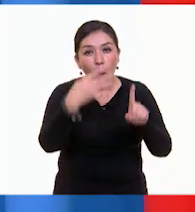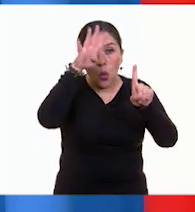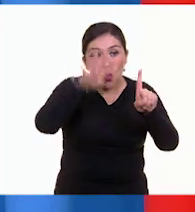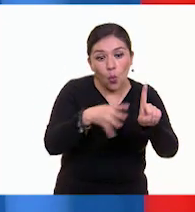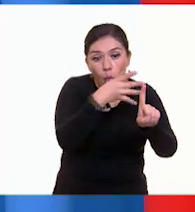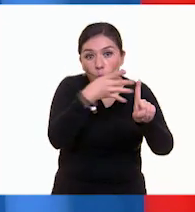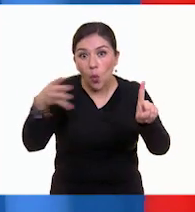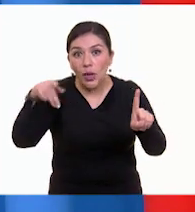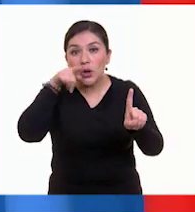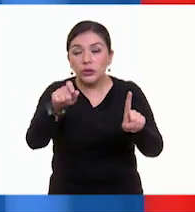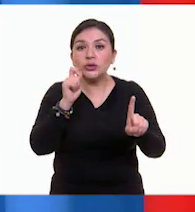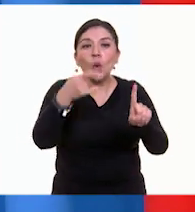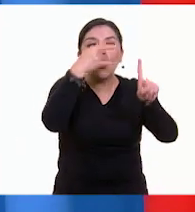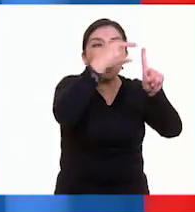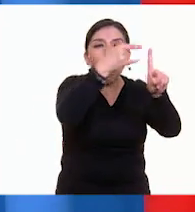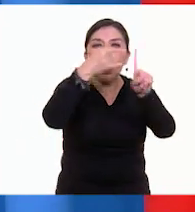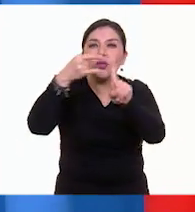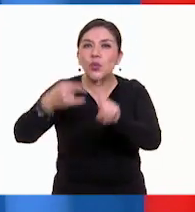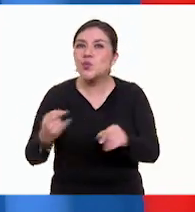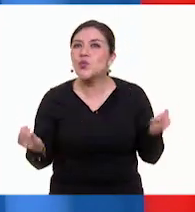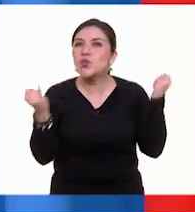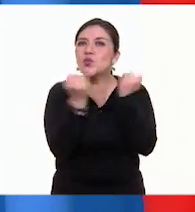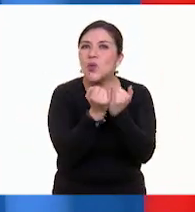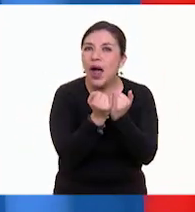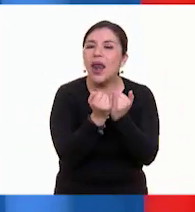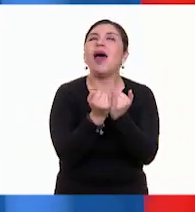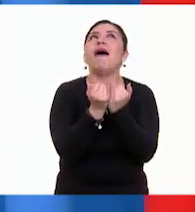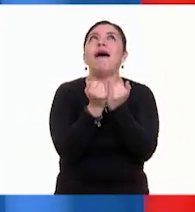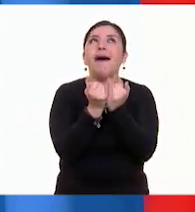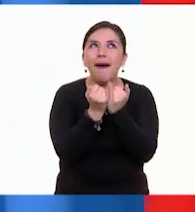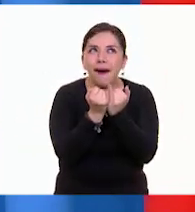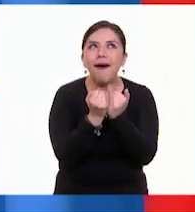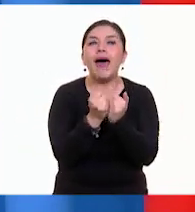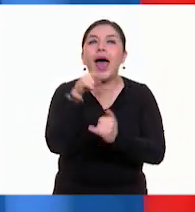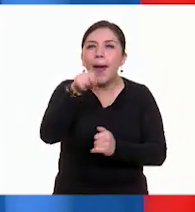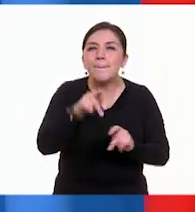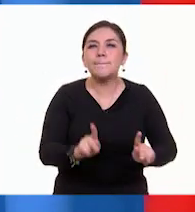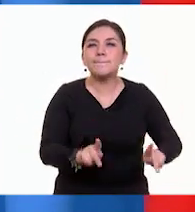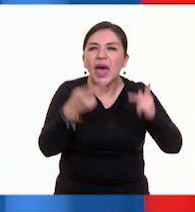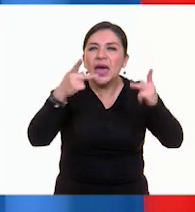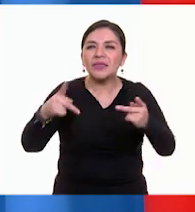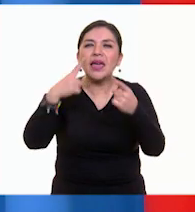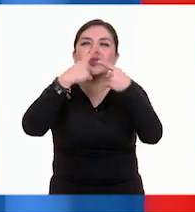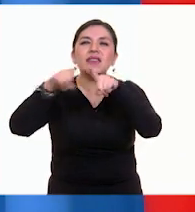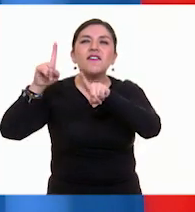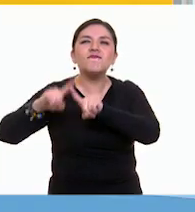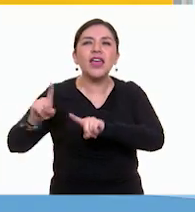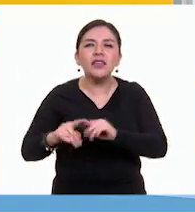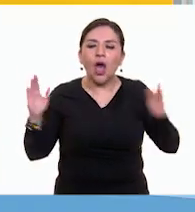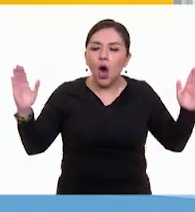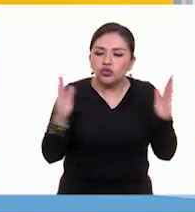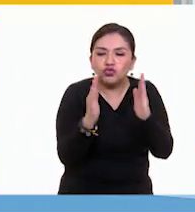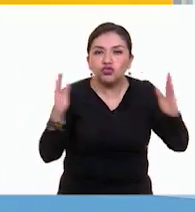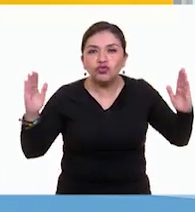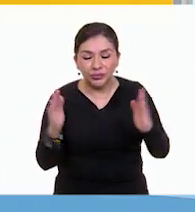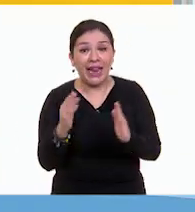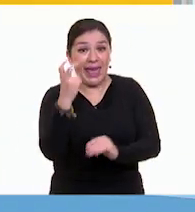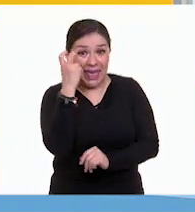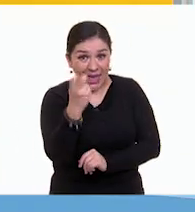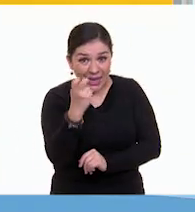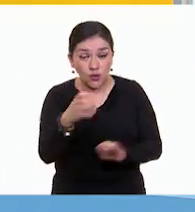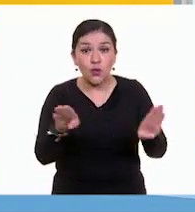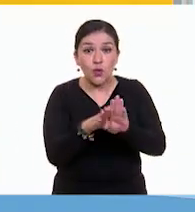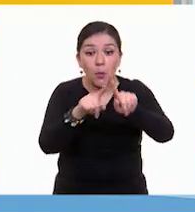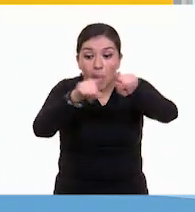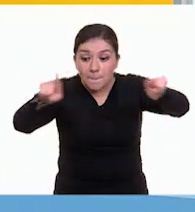cuadros son las losetas y las losetas cuadradas las venden de diferentes tamaños. Así es, para cubrir